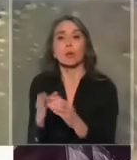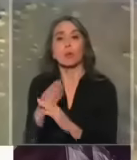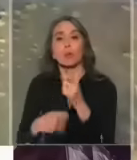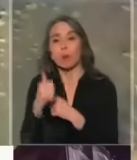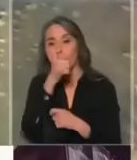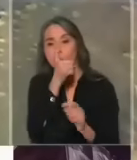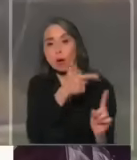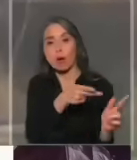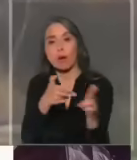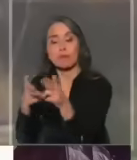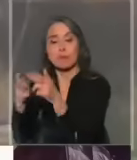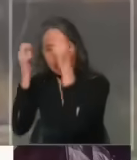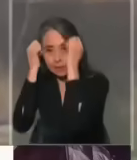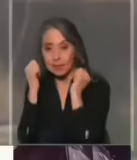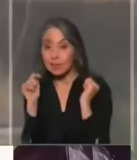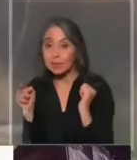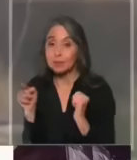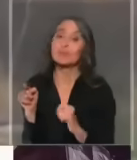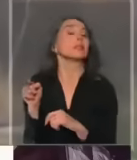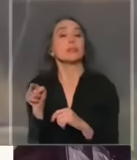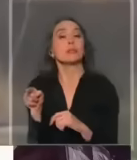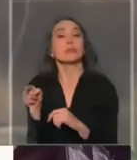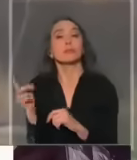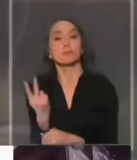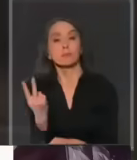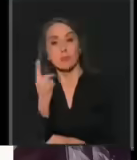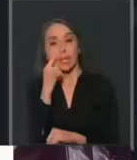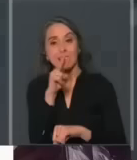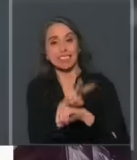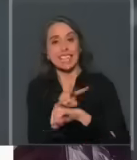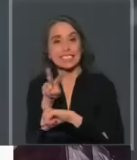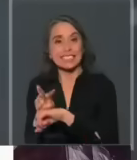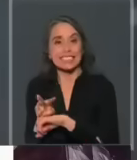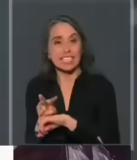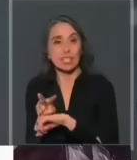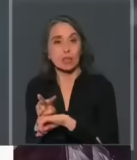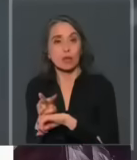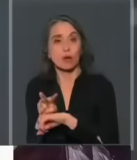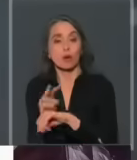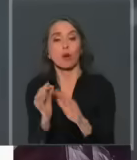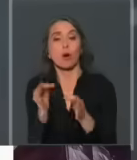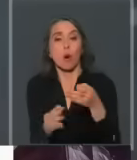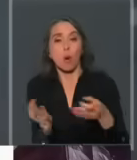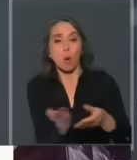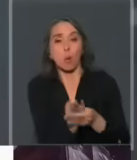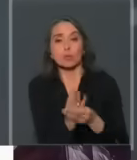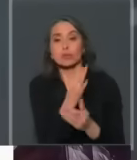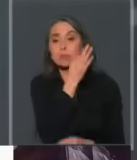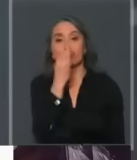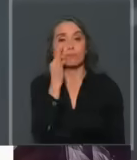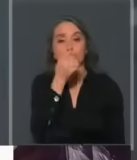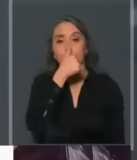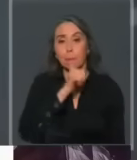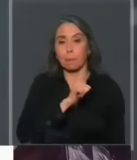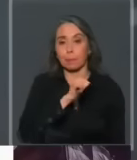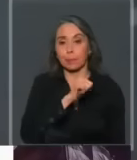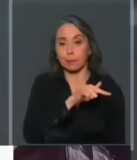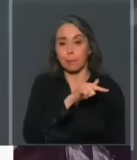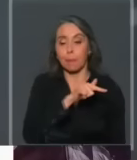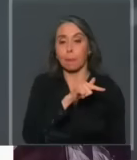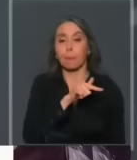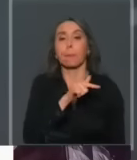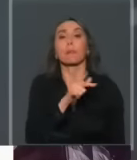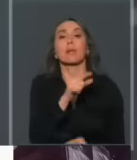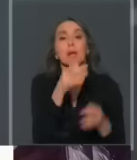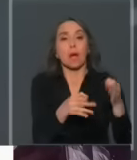organizado. Como son un tipo de testigos que están bajo causa reservada, tanto las medidas